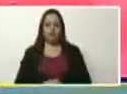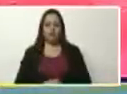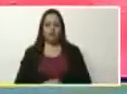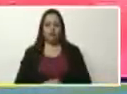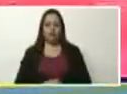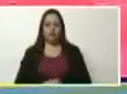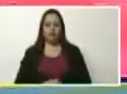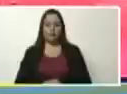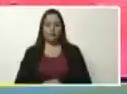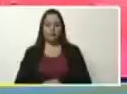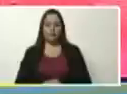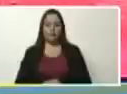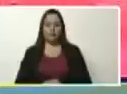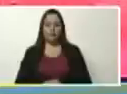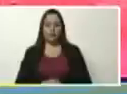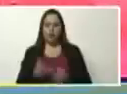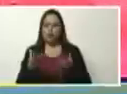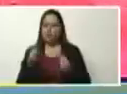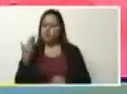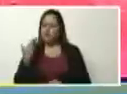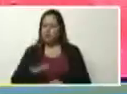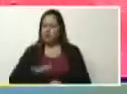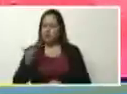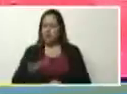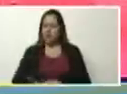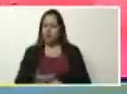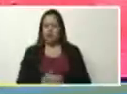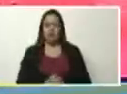Bueno, es muy importante,